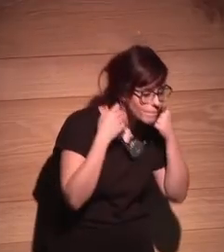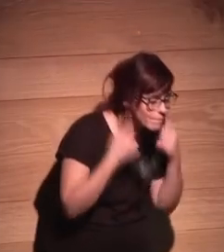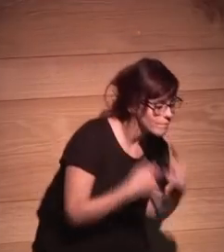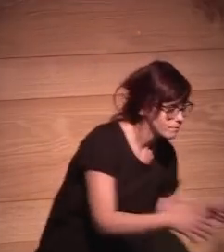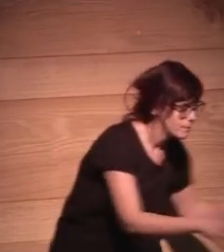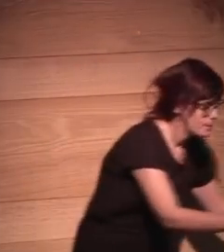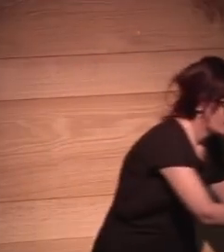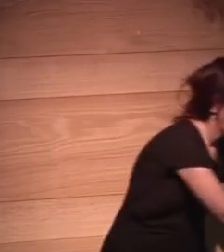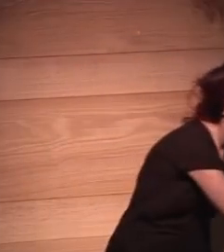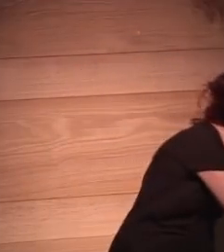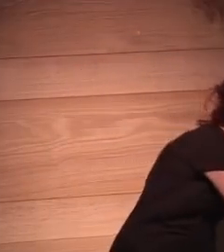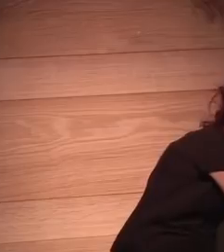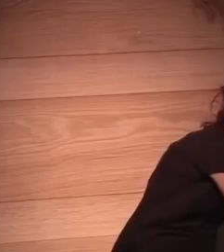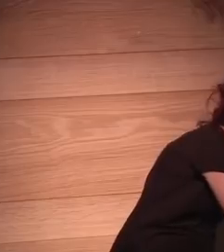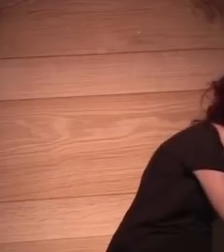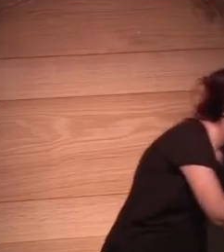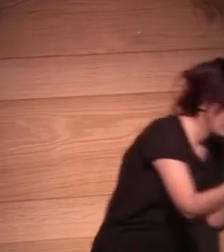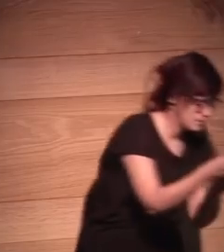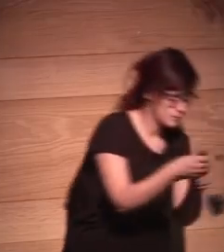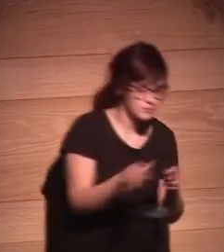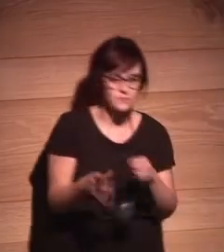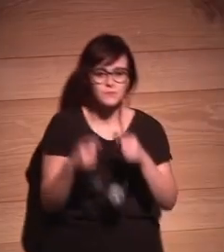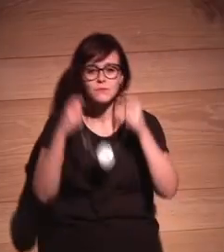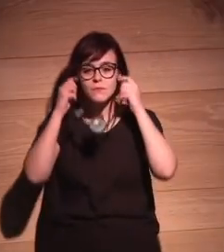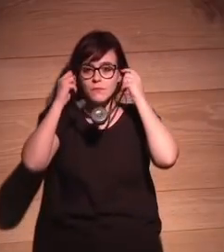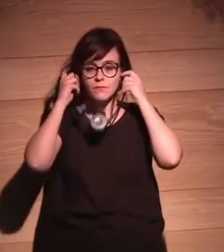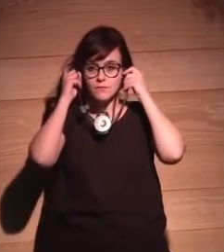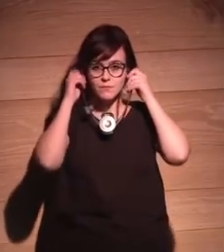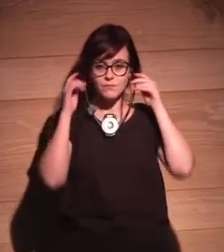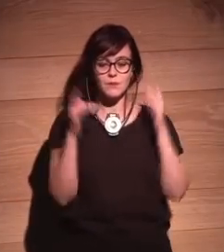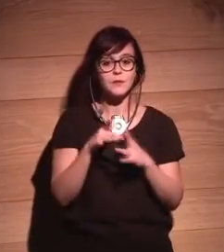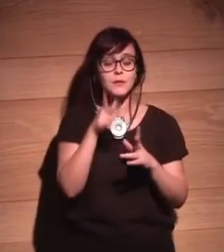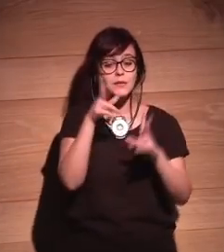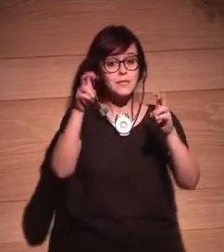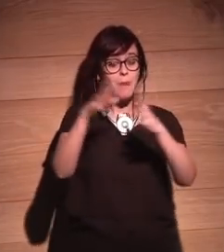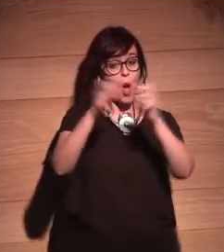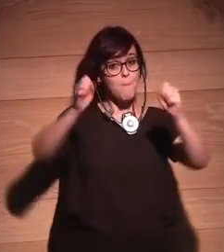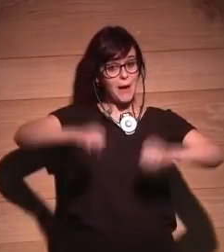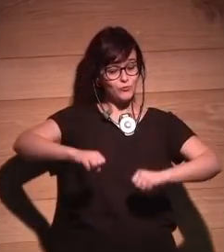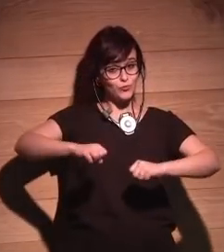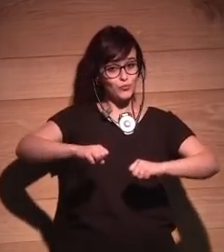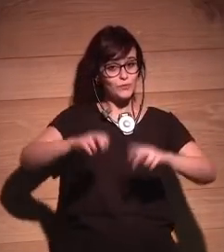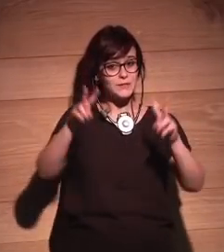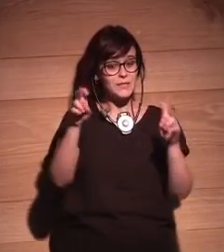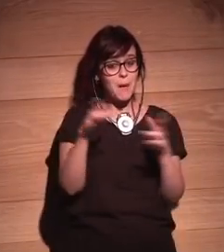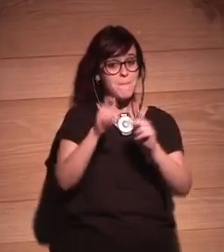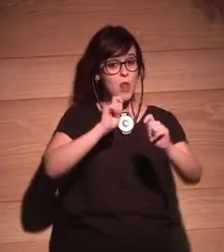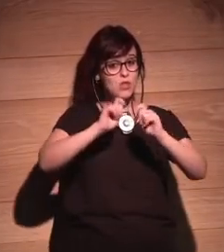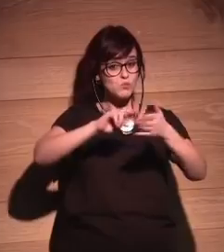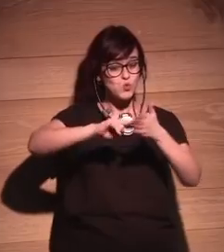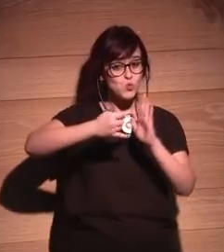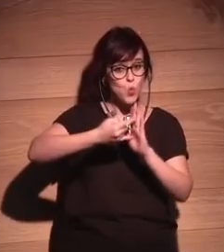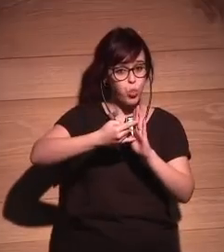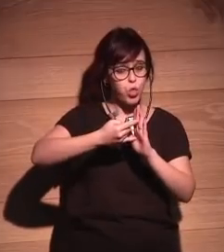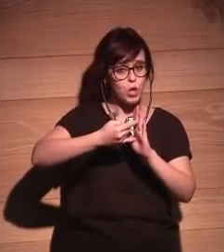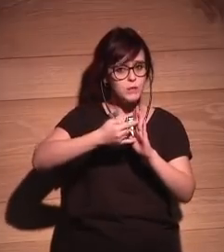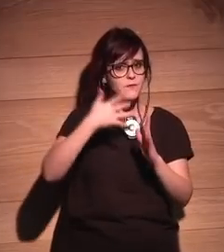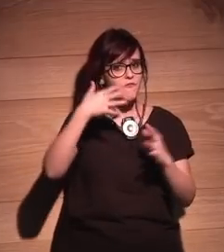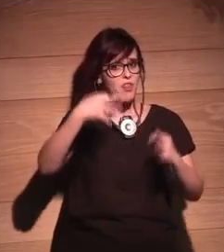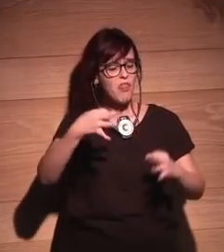a Raquel, porque ella nos hablará de periodismo de impacto, que es más potente. El periodismo de soluciones es